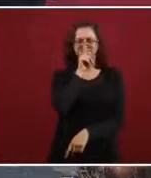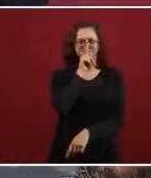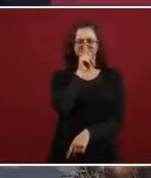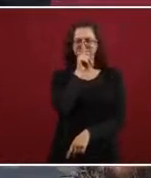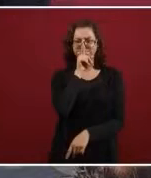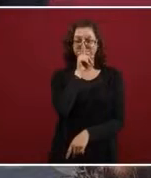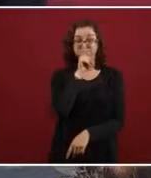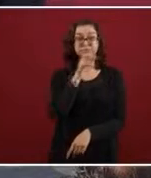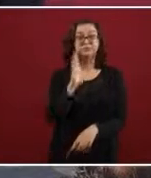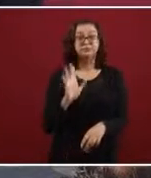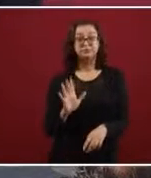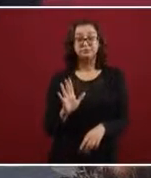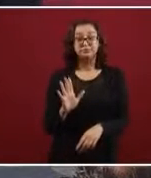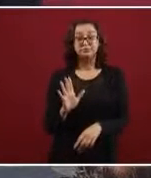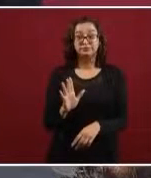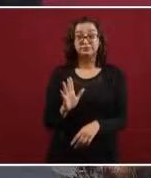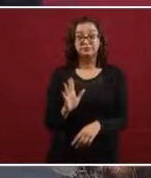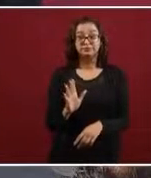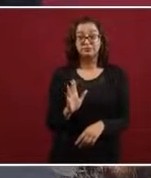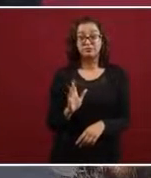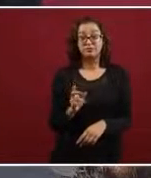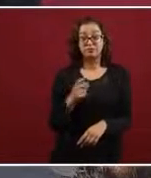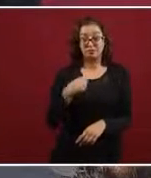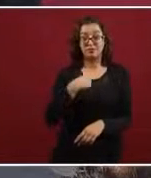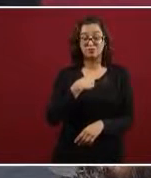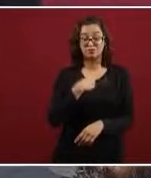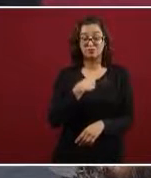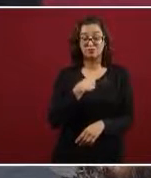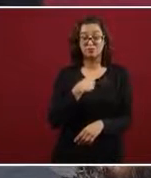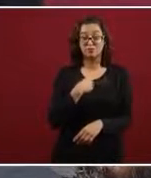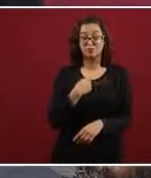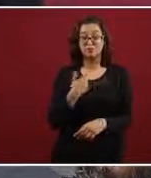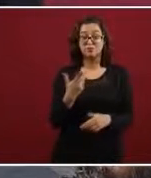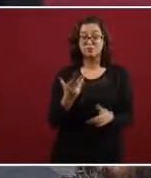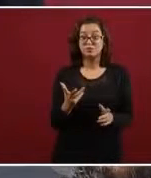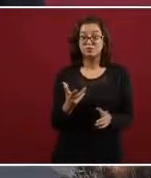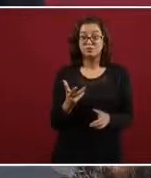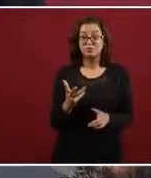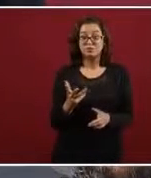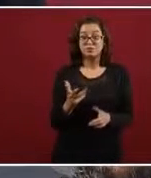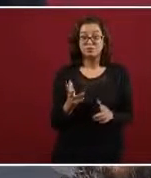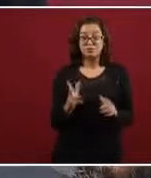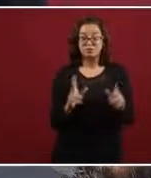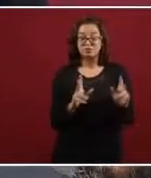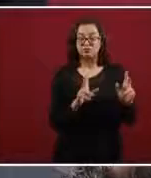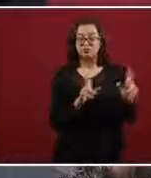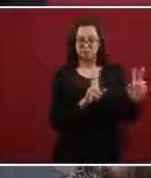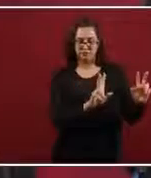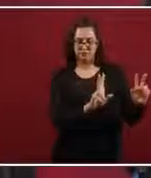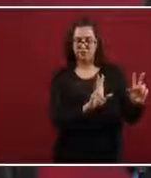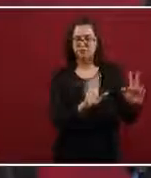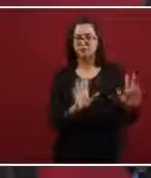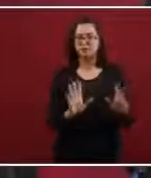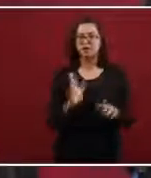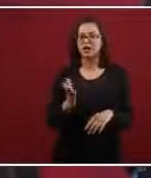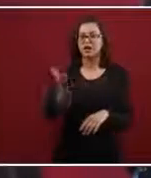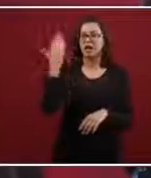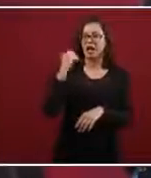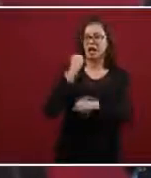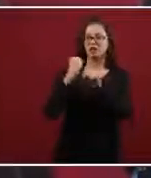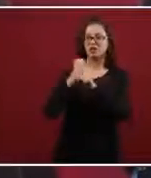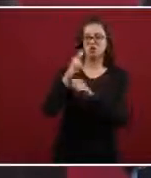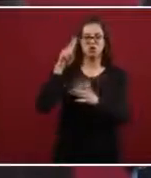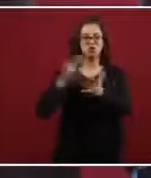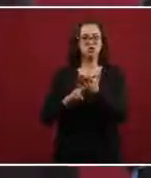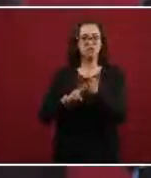Eso es lo que se les olvidó a los que llegaron con la bandera del cambio en el